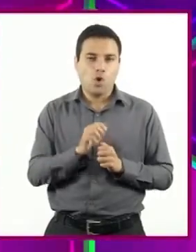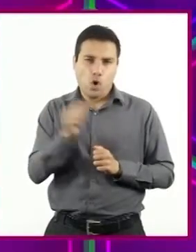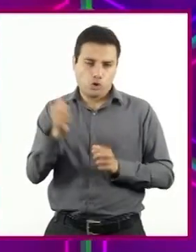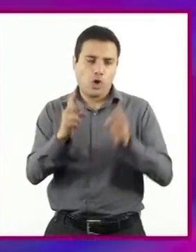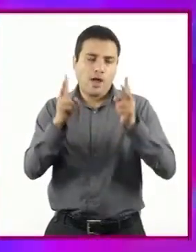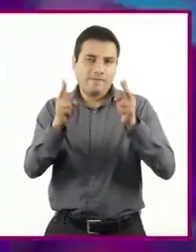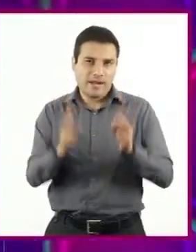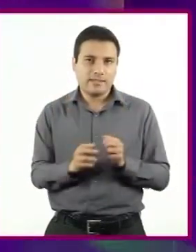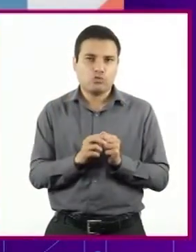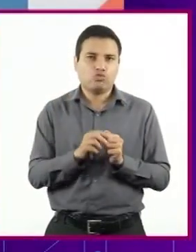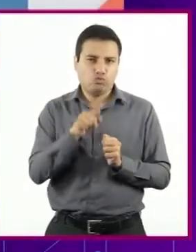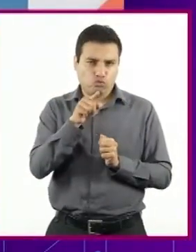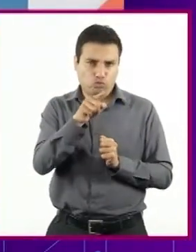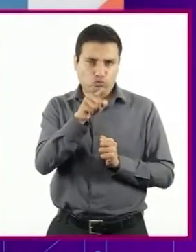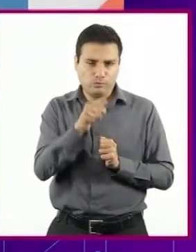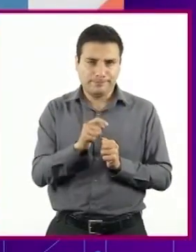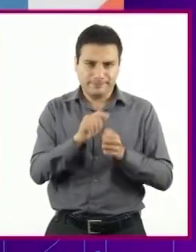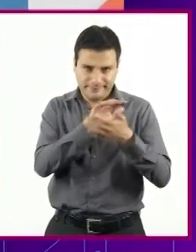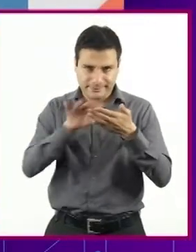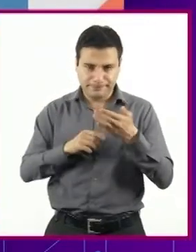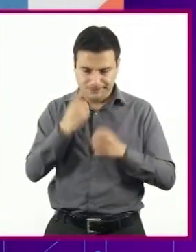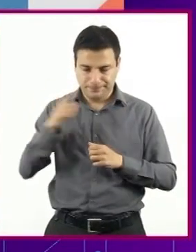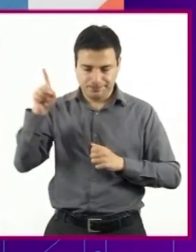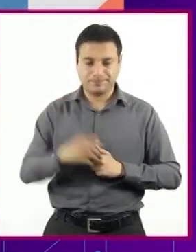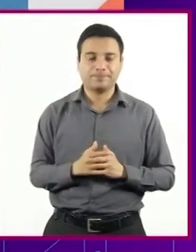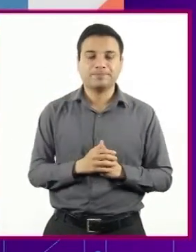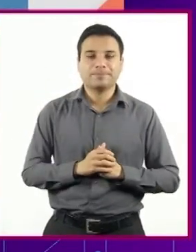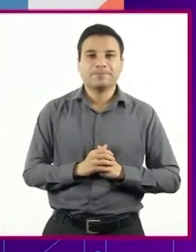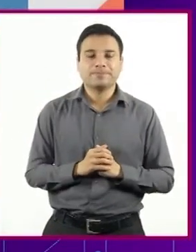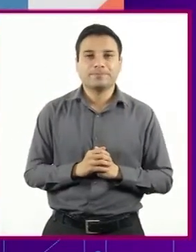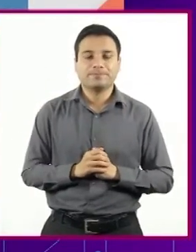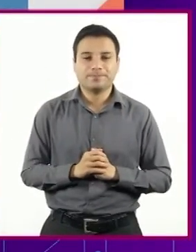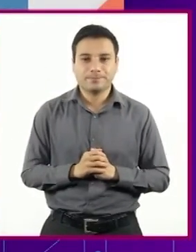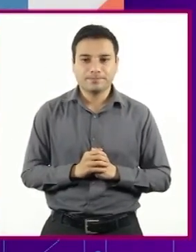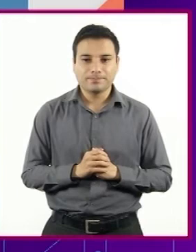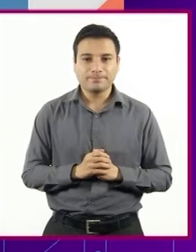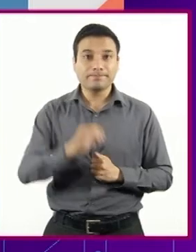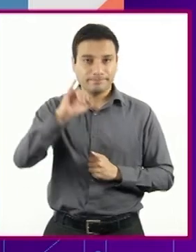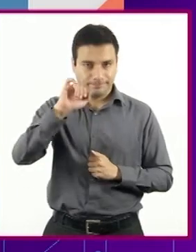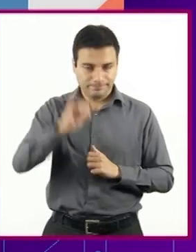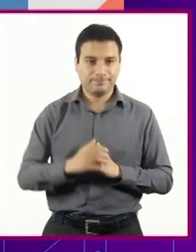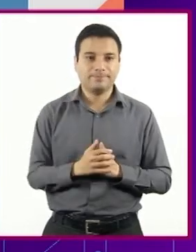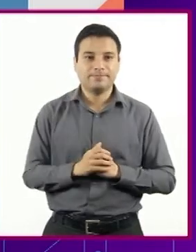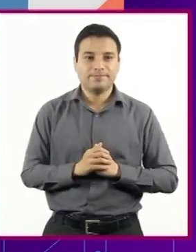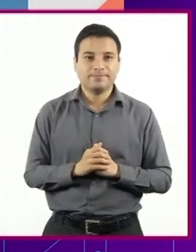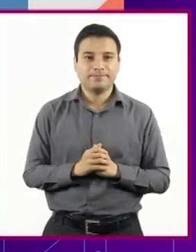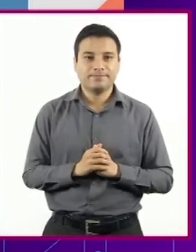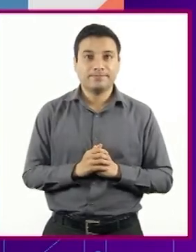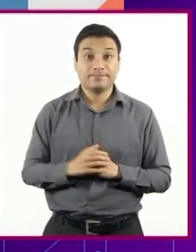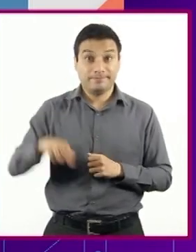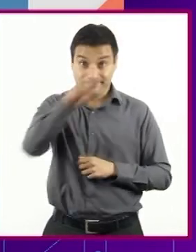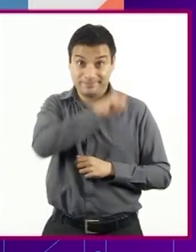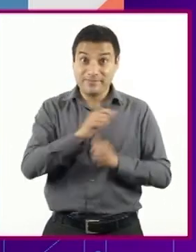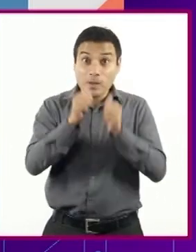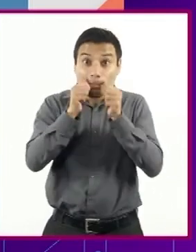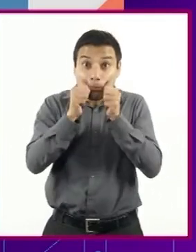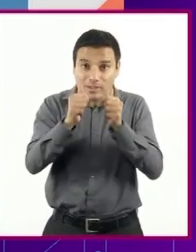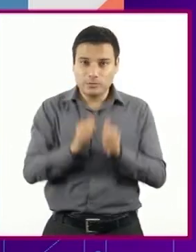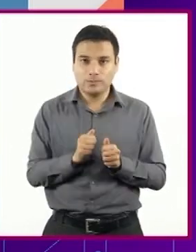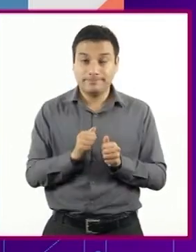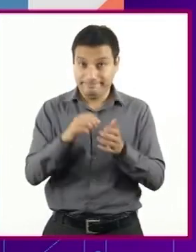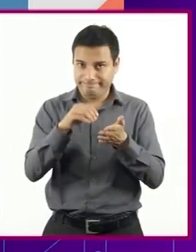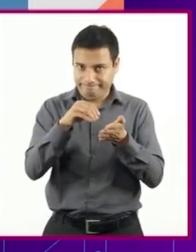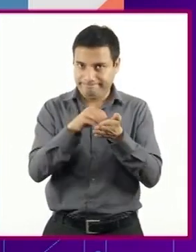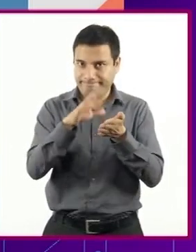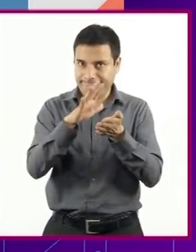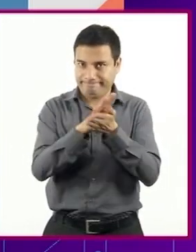refranes. Leslie, ¿me ayudas con la lectura de los demás dichos o refranes, por favor? Claro, maestra. Pongan atención y registren los